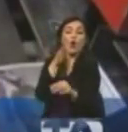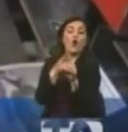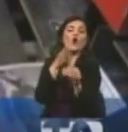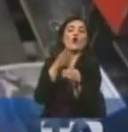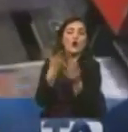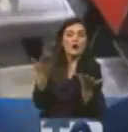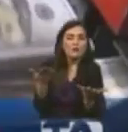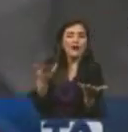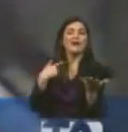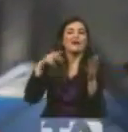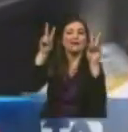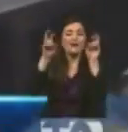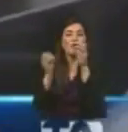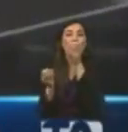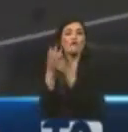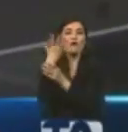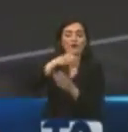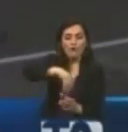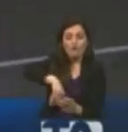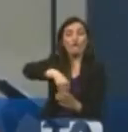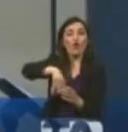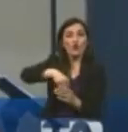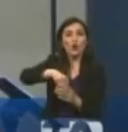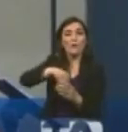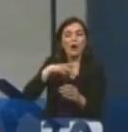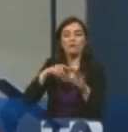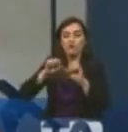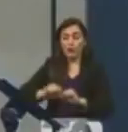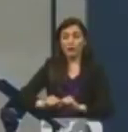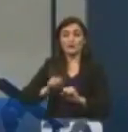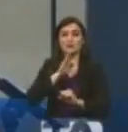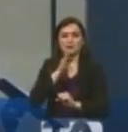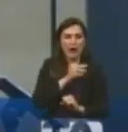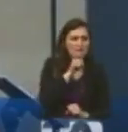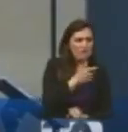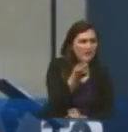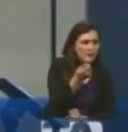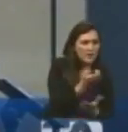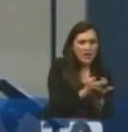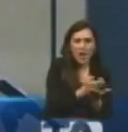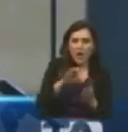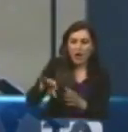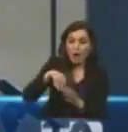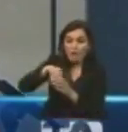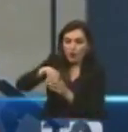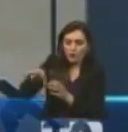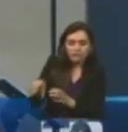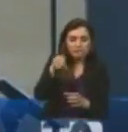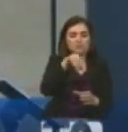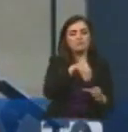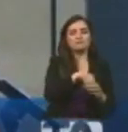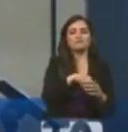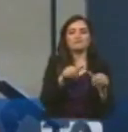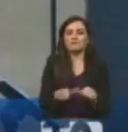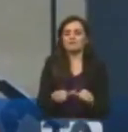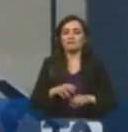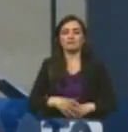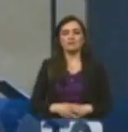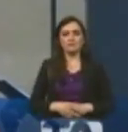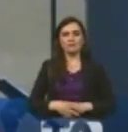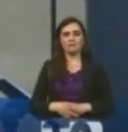también retomar la creación de un fondo de estabilización. Estamos planteando a la Asamblea, y esperamos tener